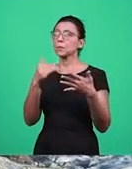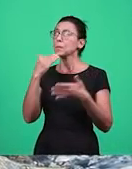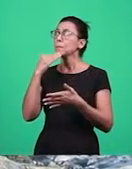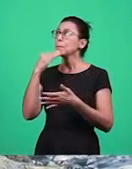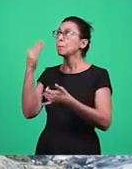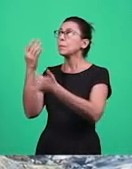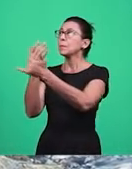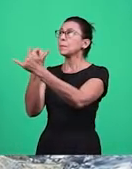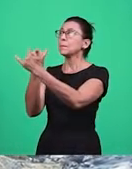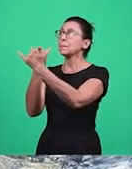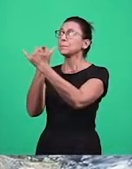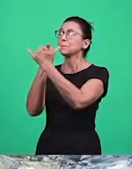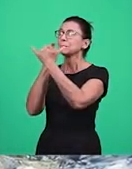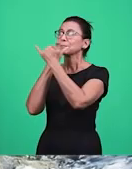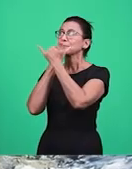imploro